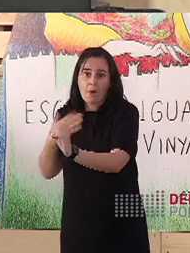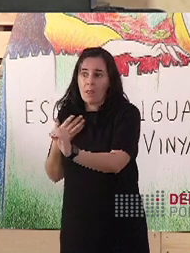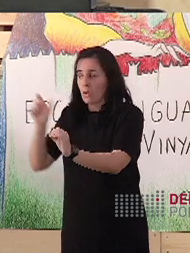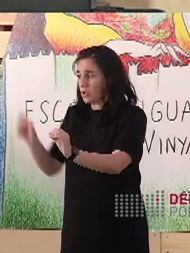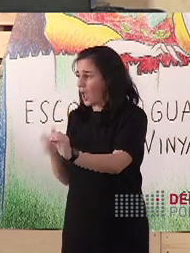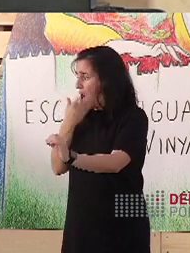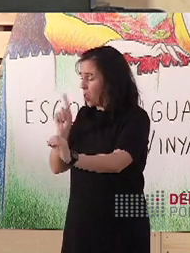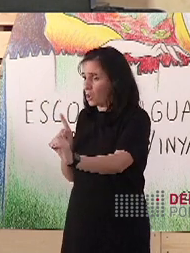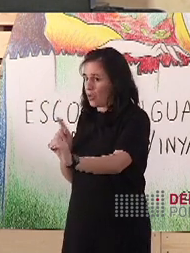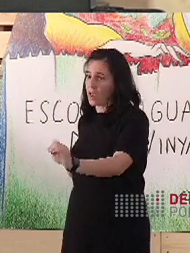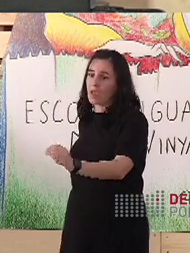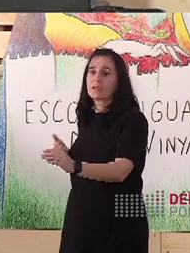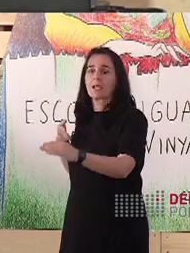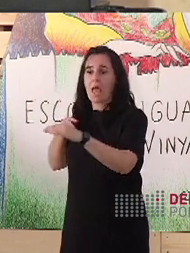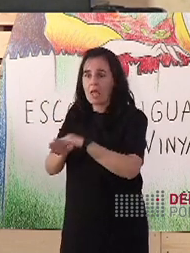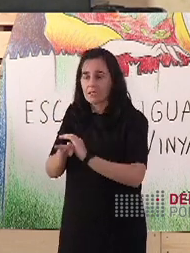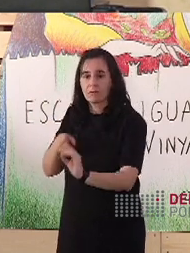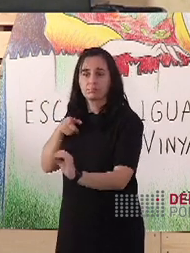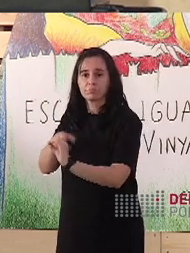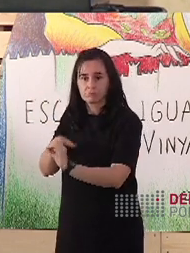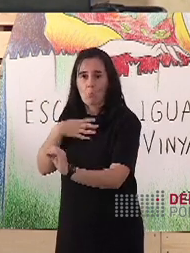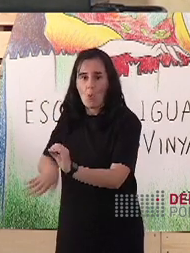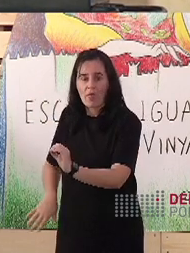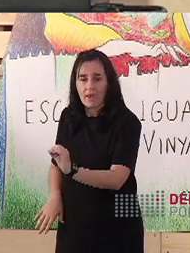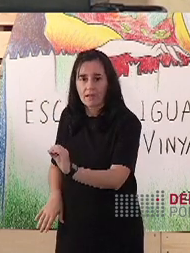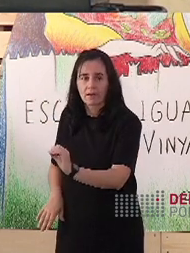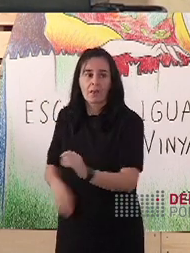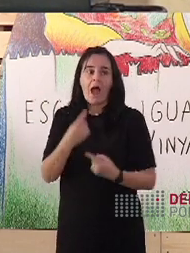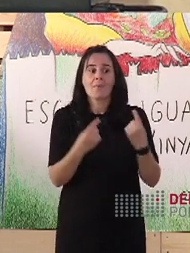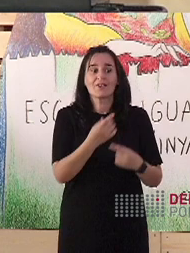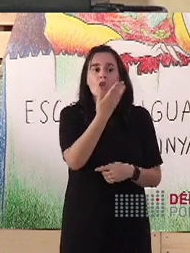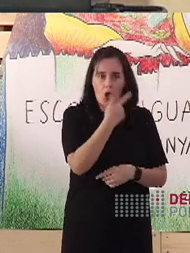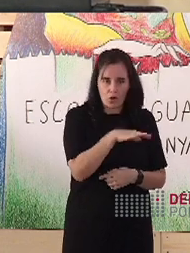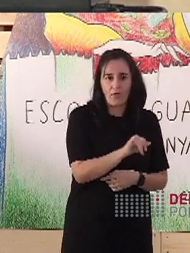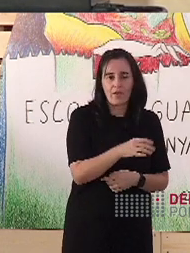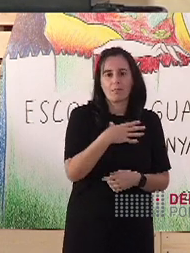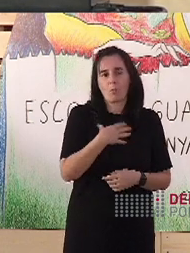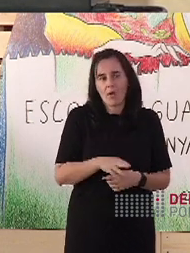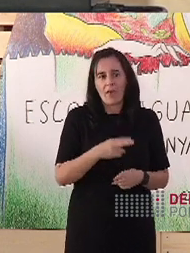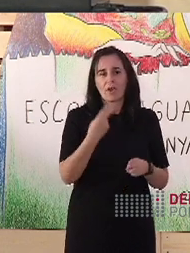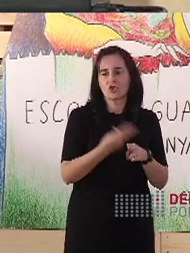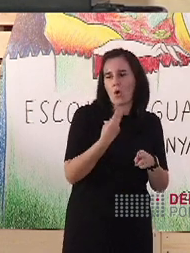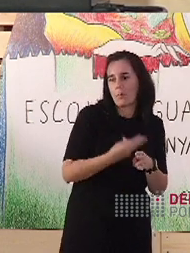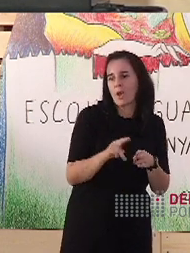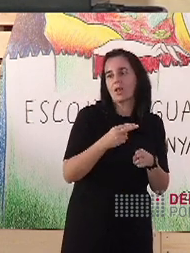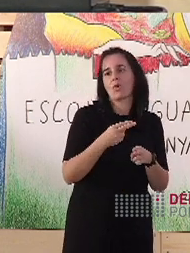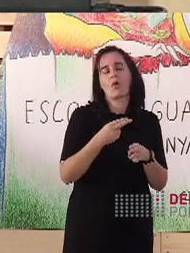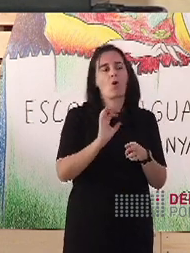penetra. A veces no es un desconocido, a veces es su hijo, su sobrino, su hermano. El título de la película